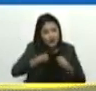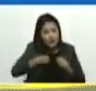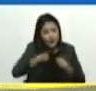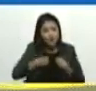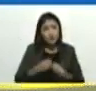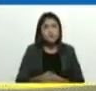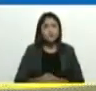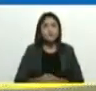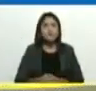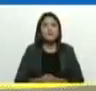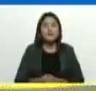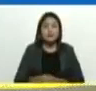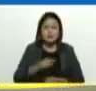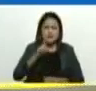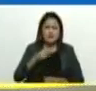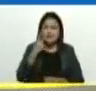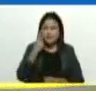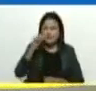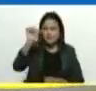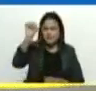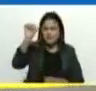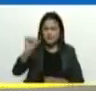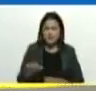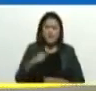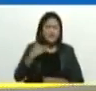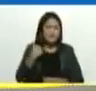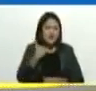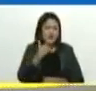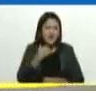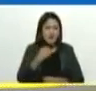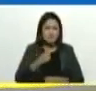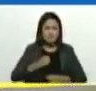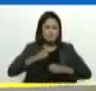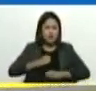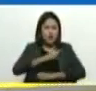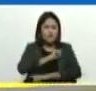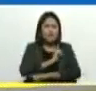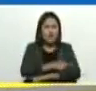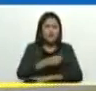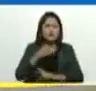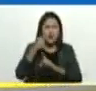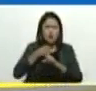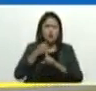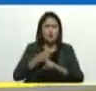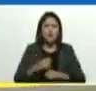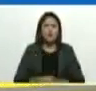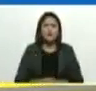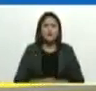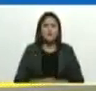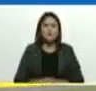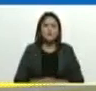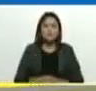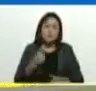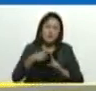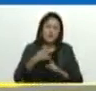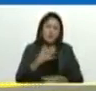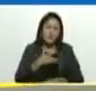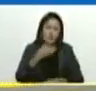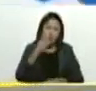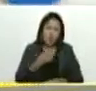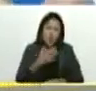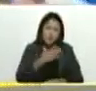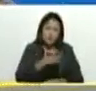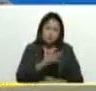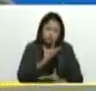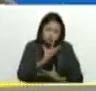cuando admiramos la valentía con que enfrentó la enfermedad. Con mucho dolor